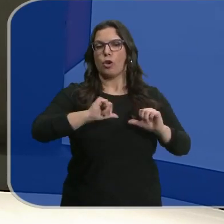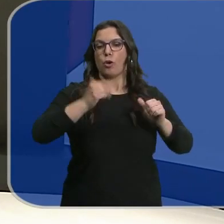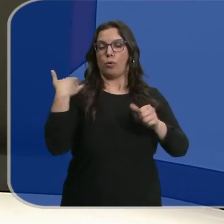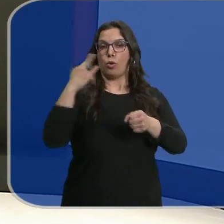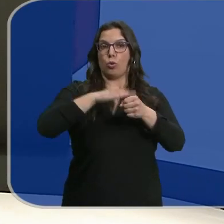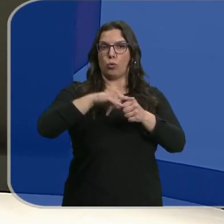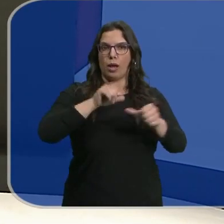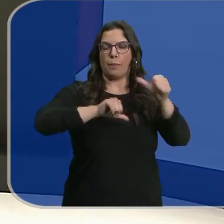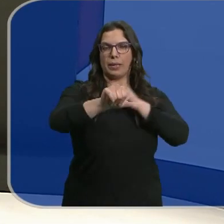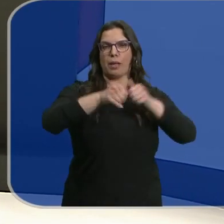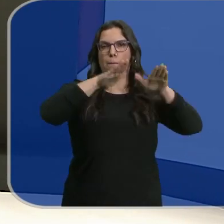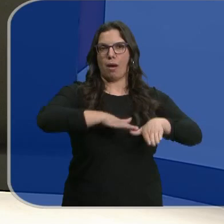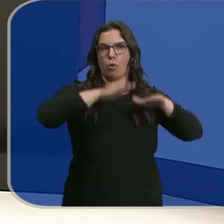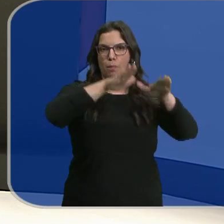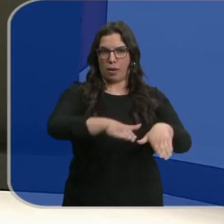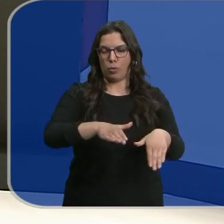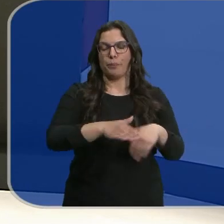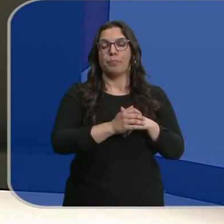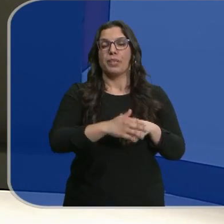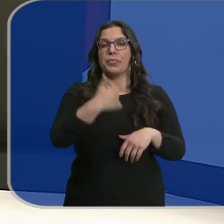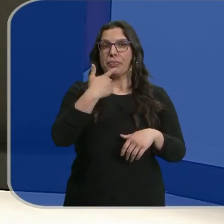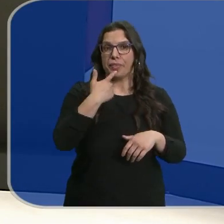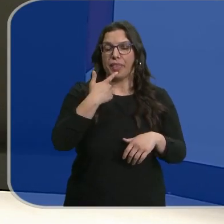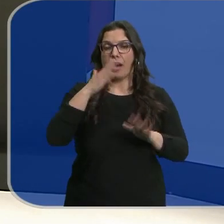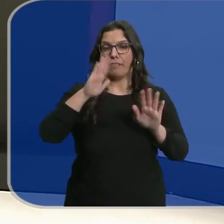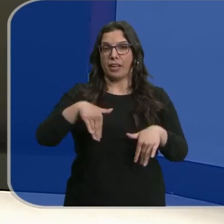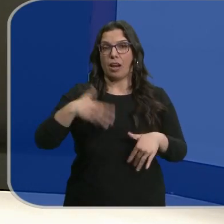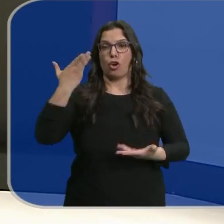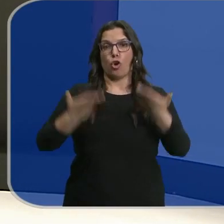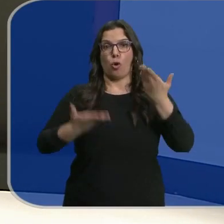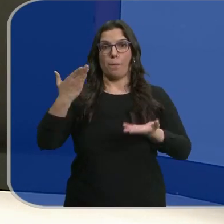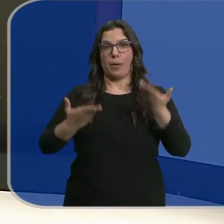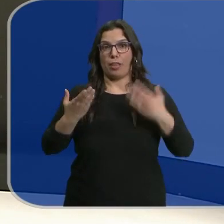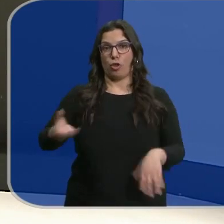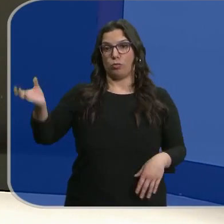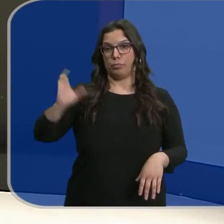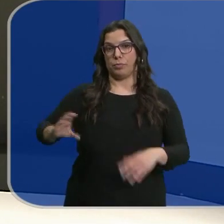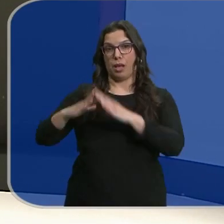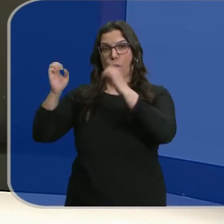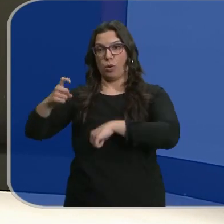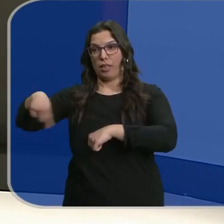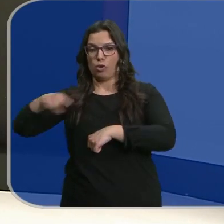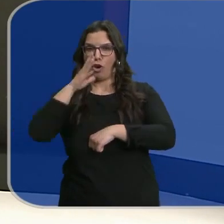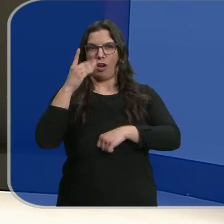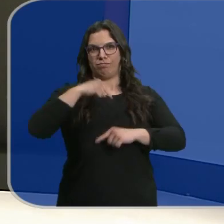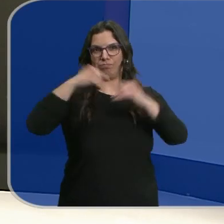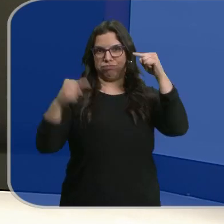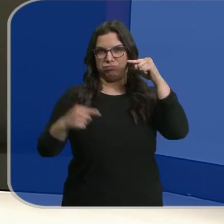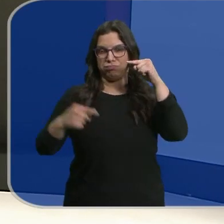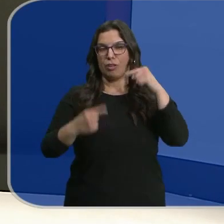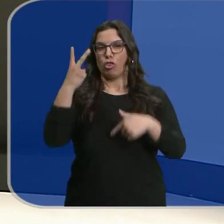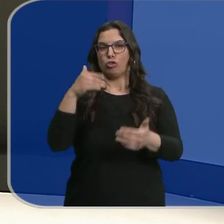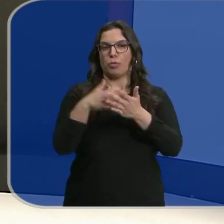desde el lunes y huelga el próximo 19 de abril. Critican el agravio comparativo por la subida salarial acordada con los letrados. Hay 2.000